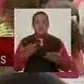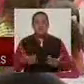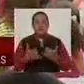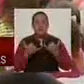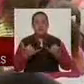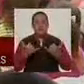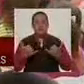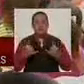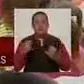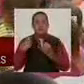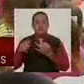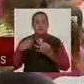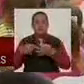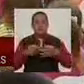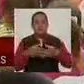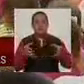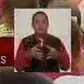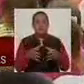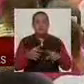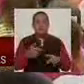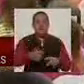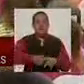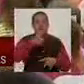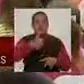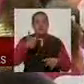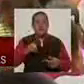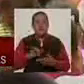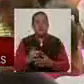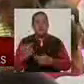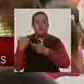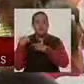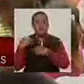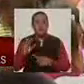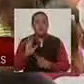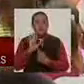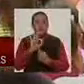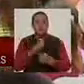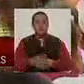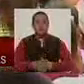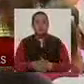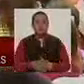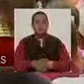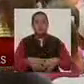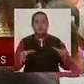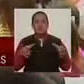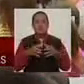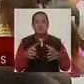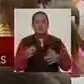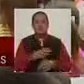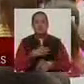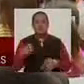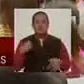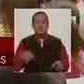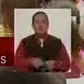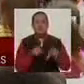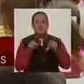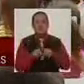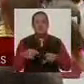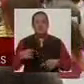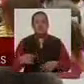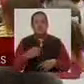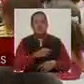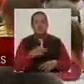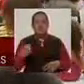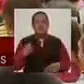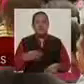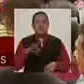las altas autoridades y representantes del Ejecutivo. En todo caso, la ministra de